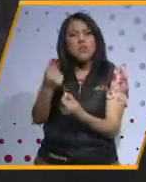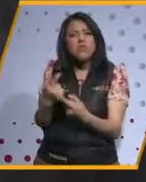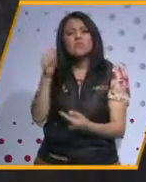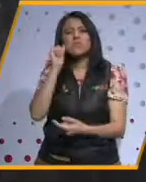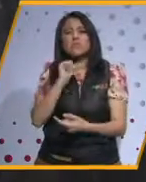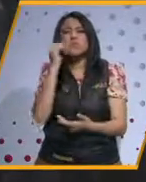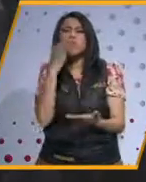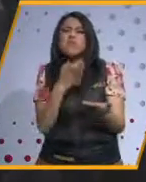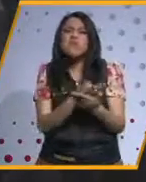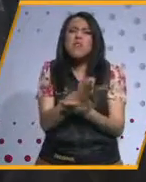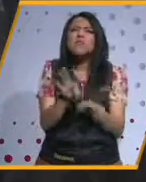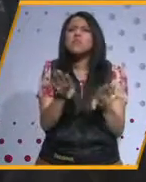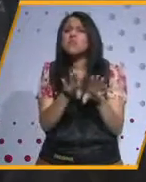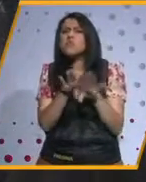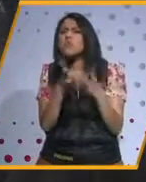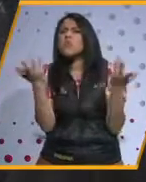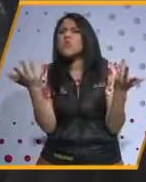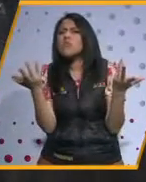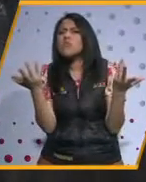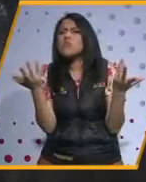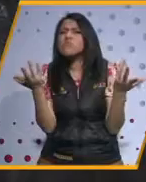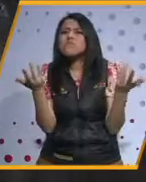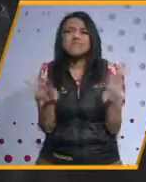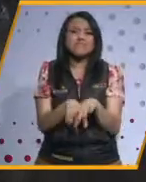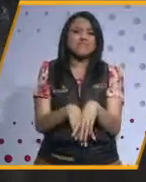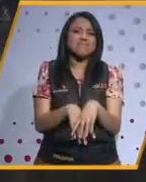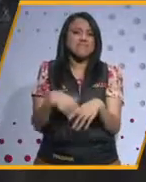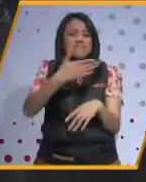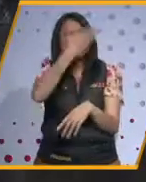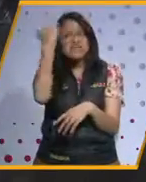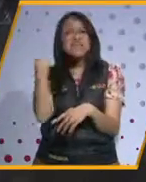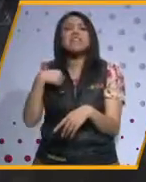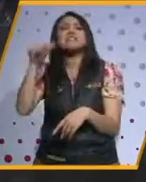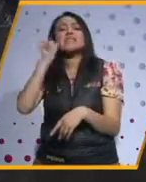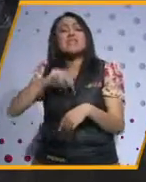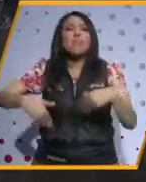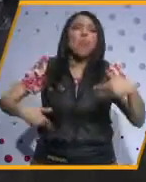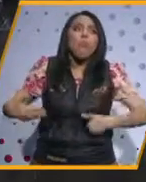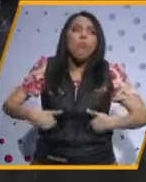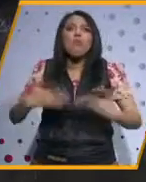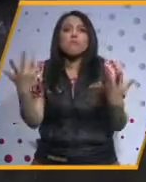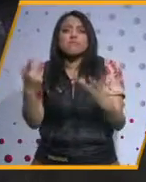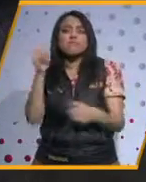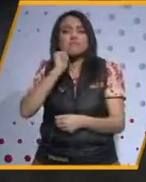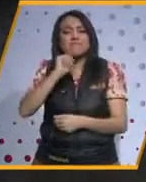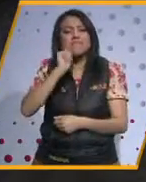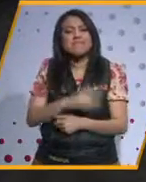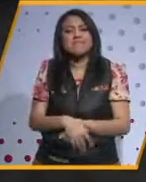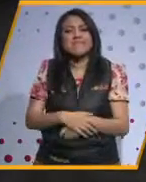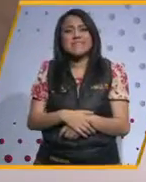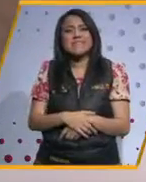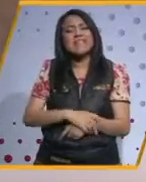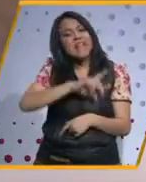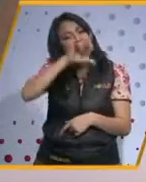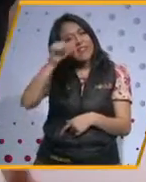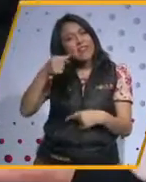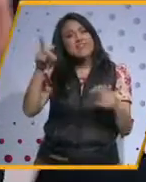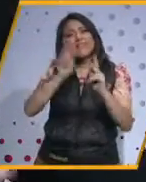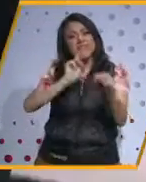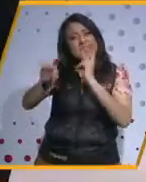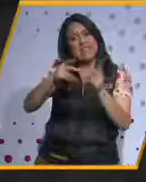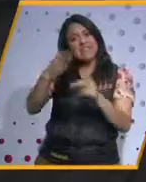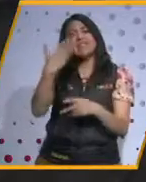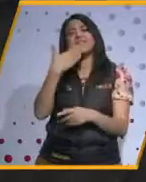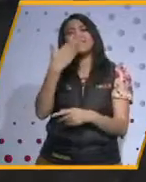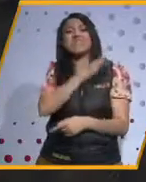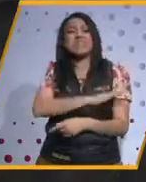fieles, No lo sé, pero bueno. No me expliques. No hay que decirlo. Pero nos vemos ya para después. Claro ya, que sí, muchas gracias bien? A ti.